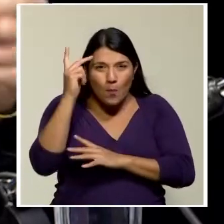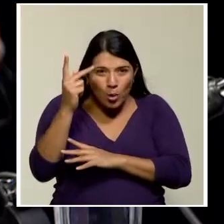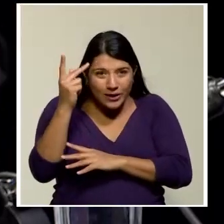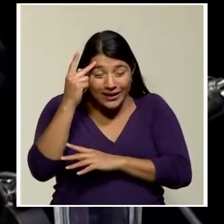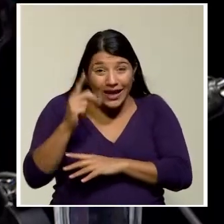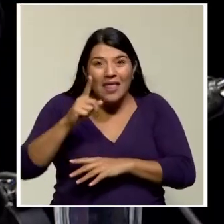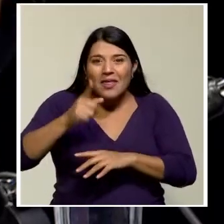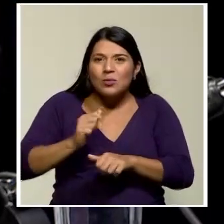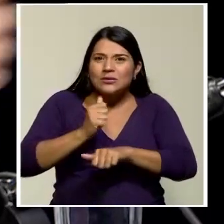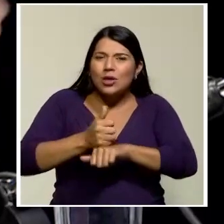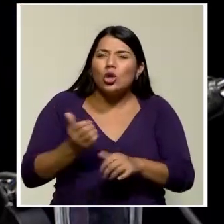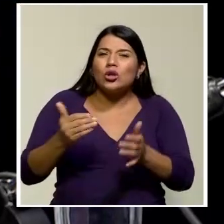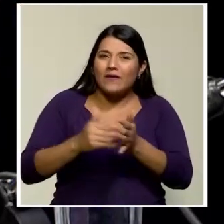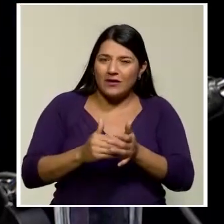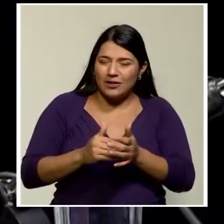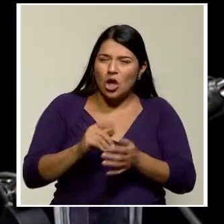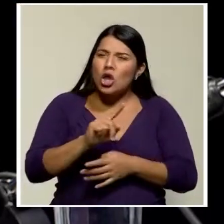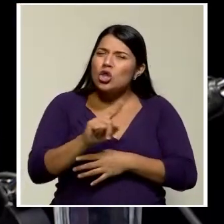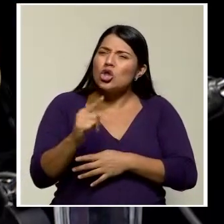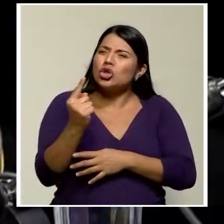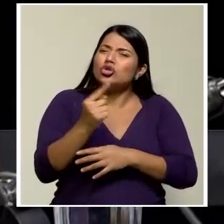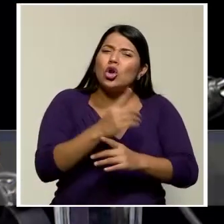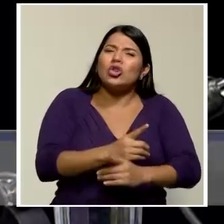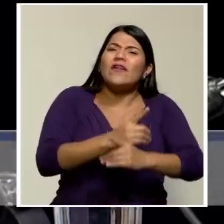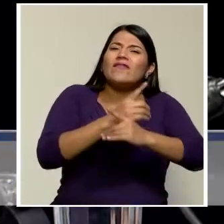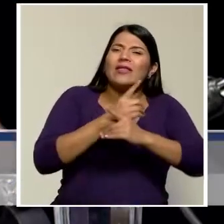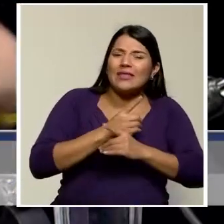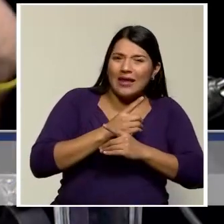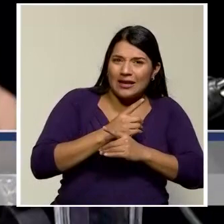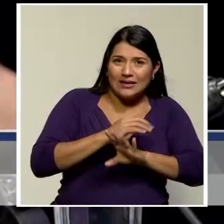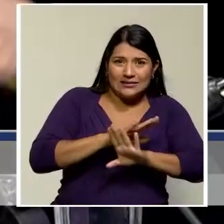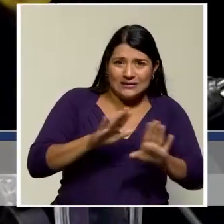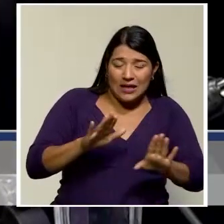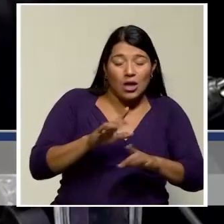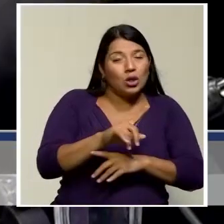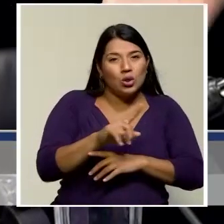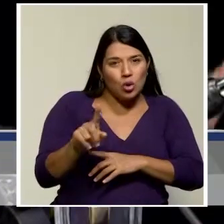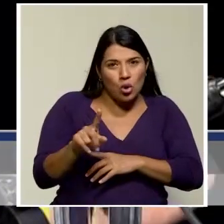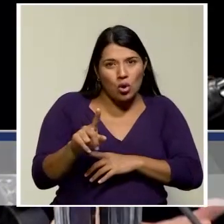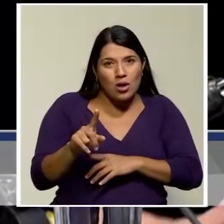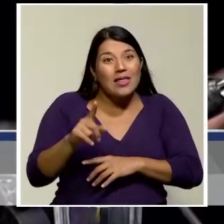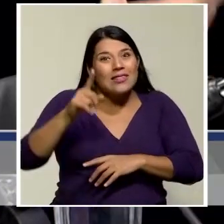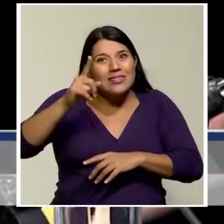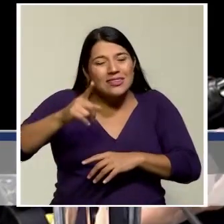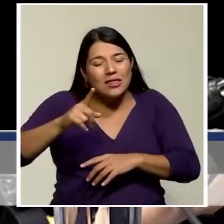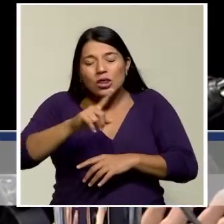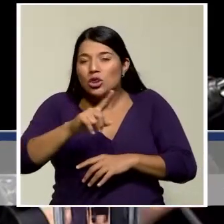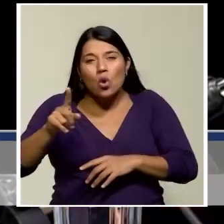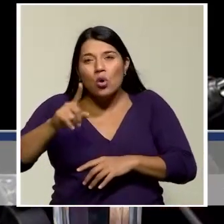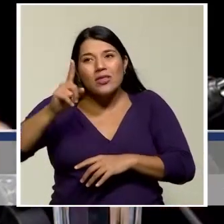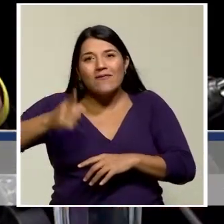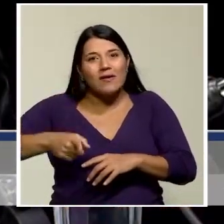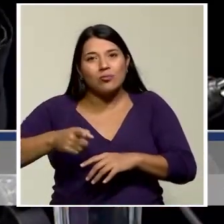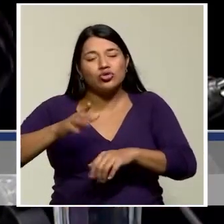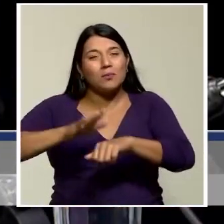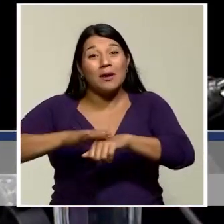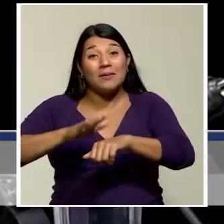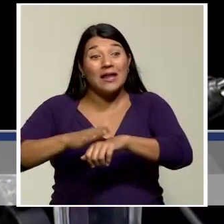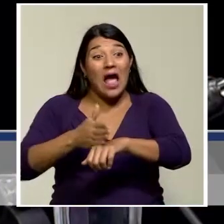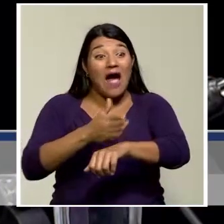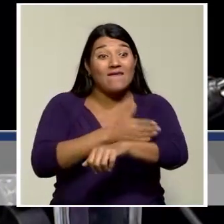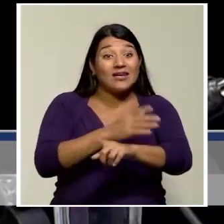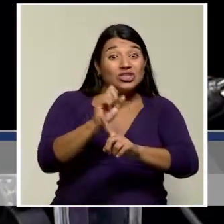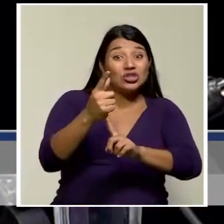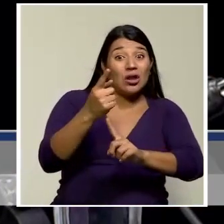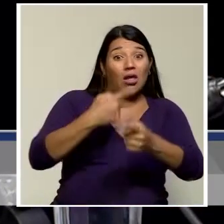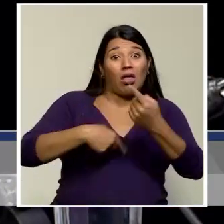refundarlas. No es nada más defenderlas para que funcionen mal, no, es que hay que, obviamente, impedir que se destruyan esos avances sociales, pero replantearlos